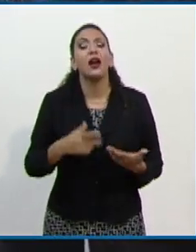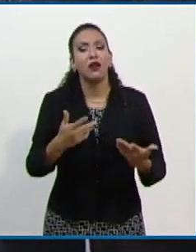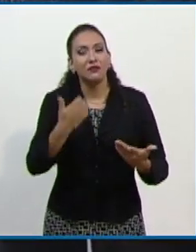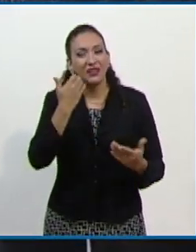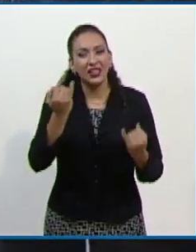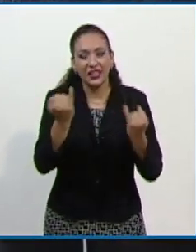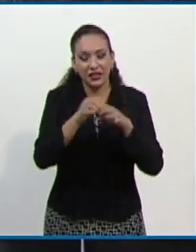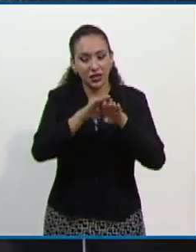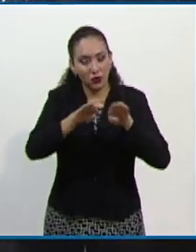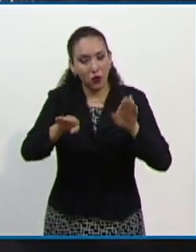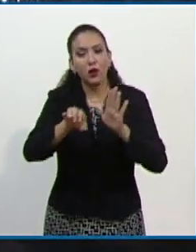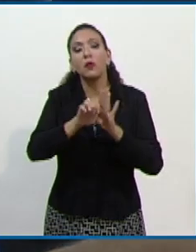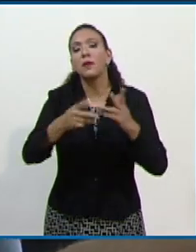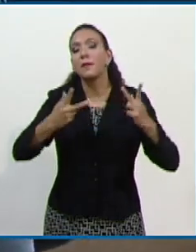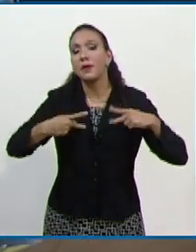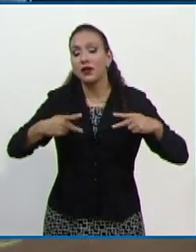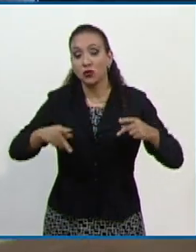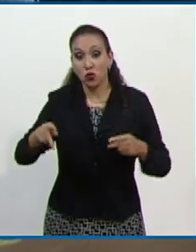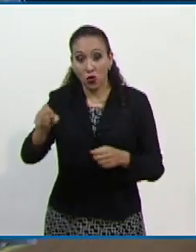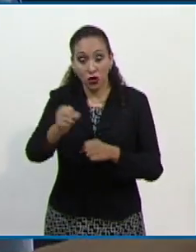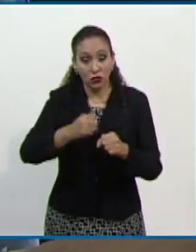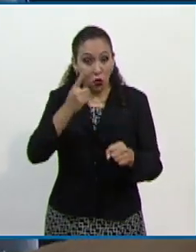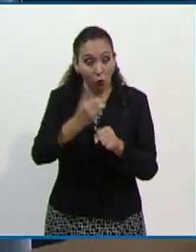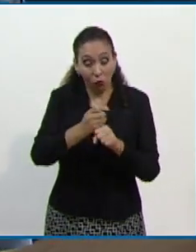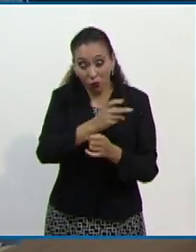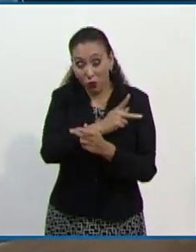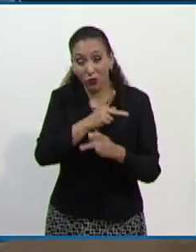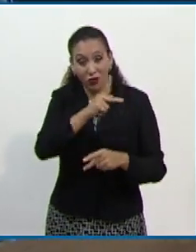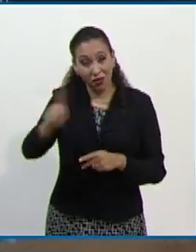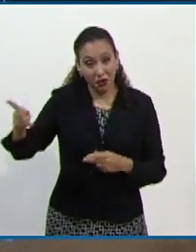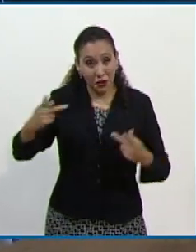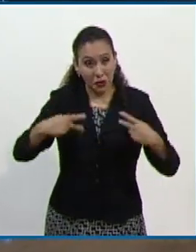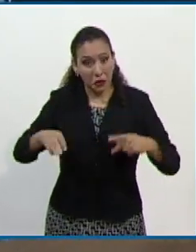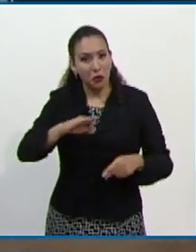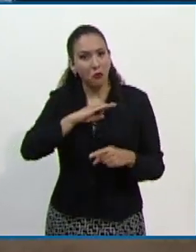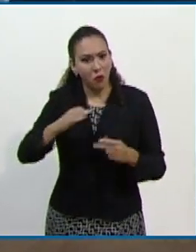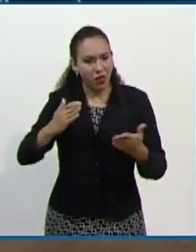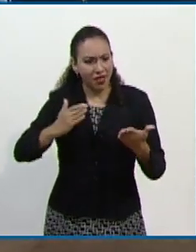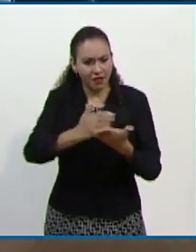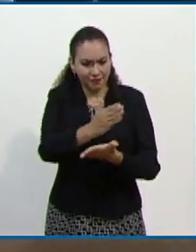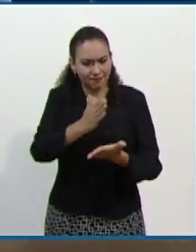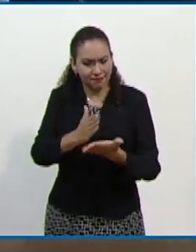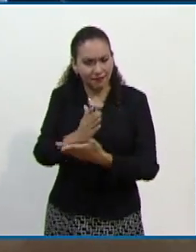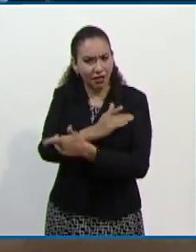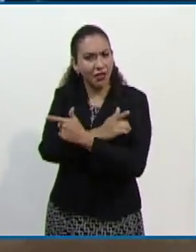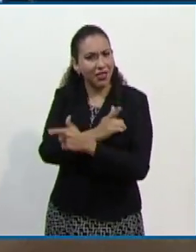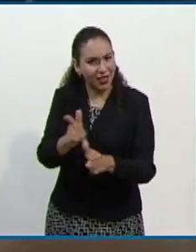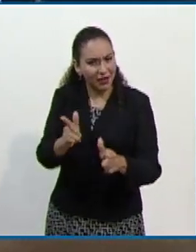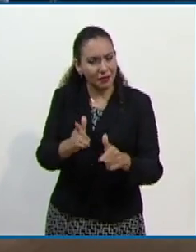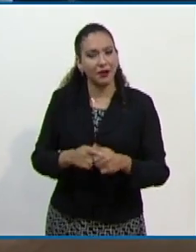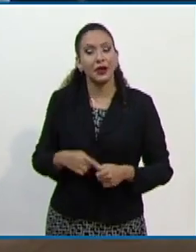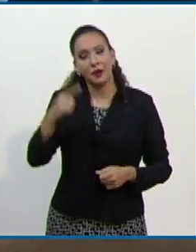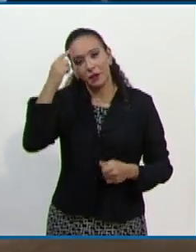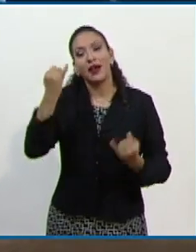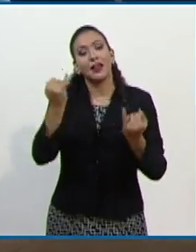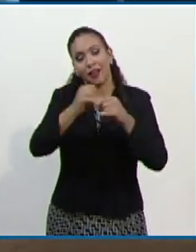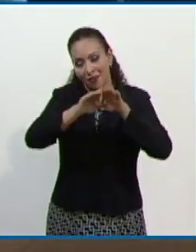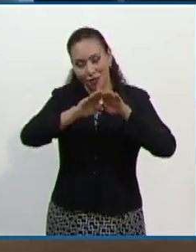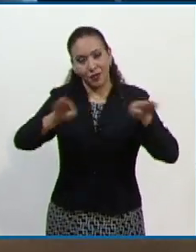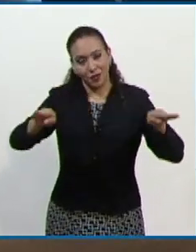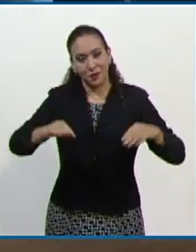a los bienes, servicios y oportunidades que la mayoría de los sectores sociales ya disfrutan, promoviendo así una igualdad